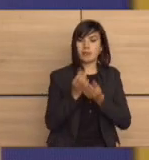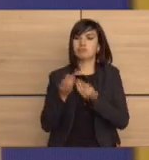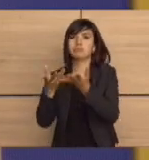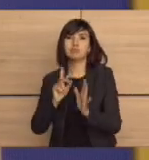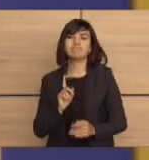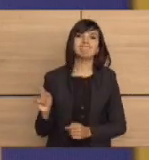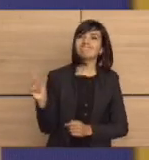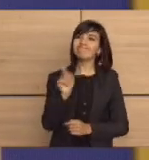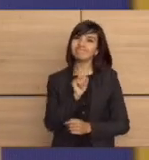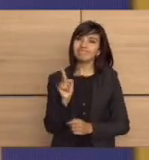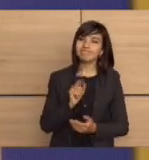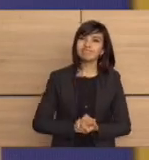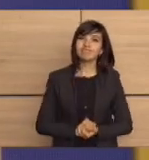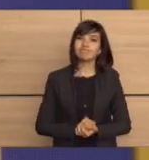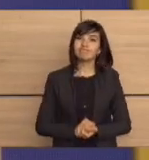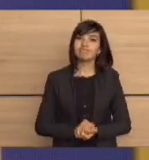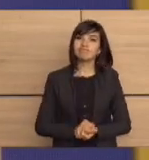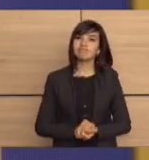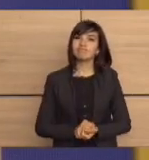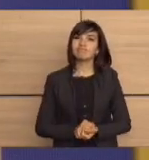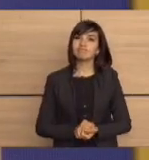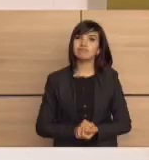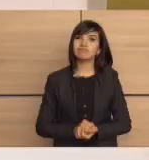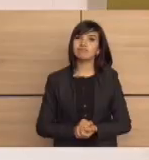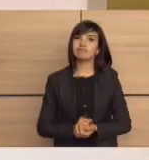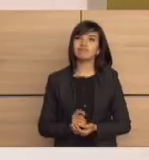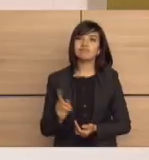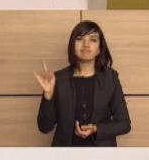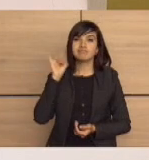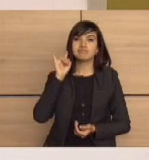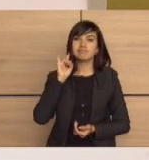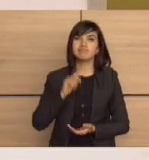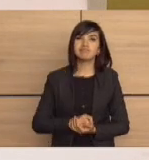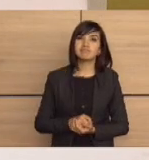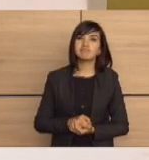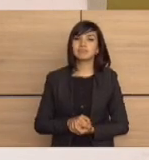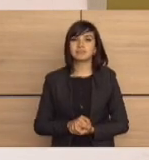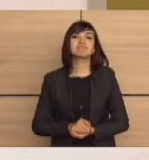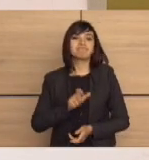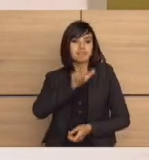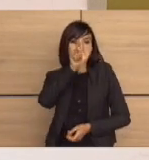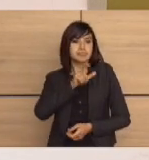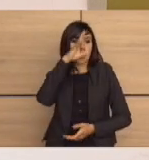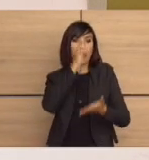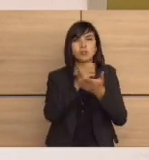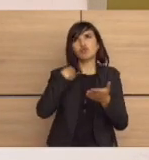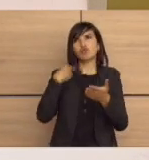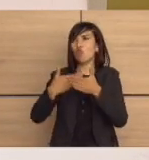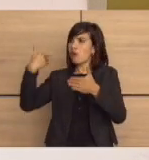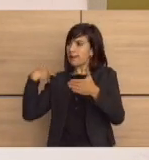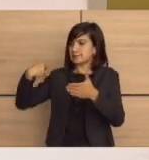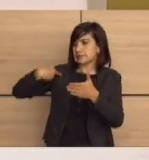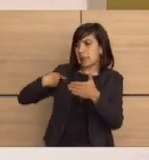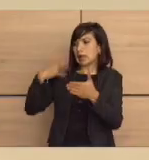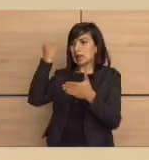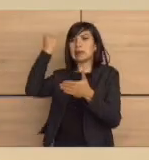impresiones, ni son la doxa, la opinión, lo que uno se le ocurre, la idea que tiene la sociedad y el pasado. Tampoco puede